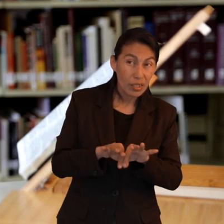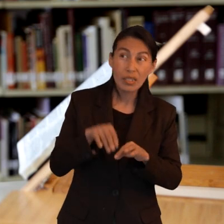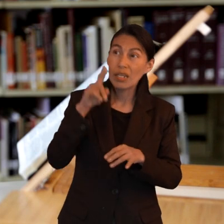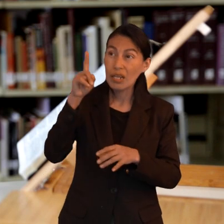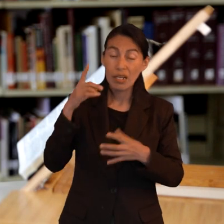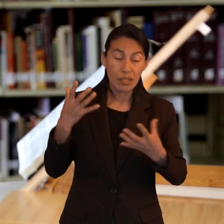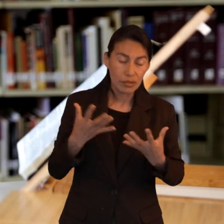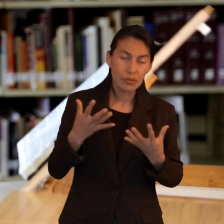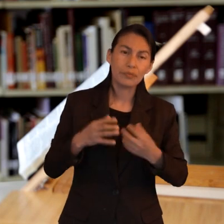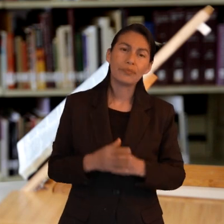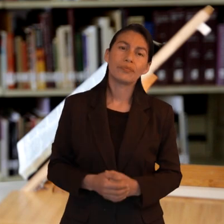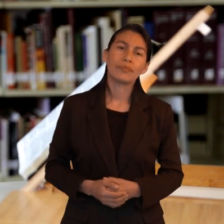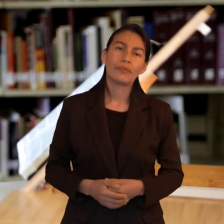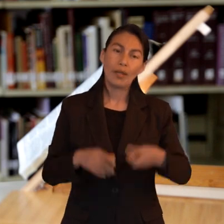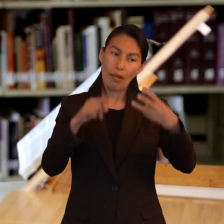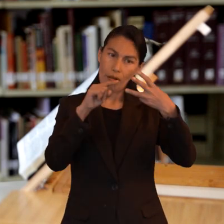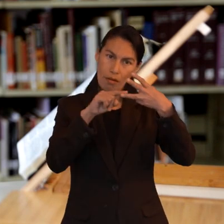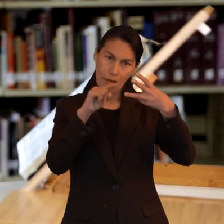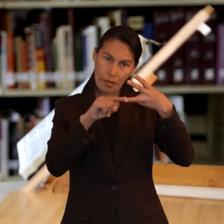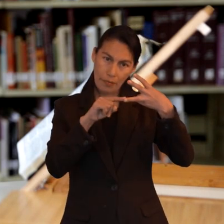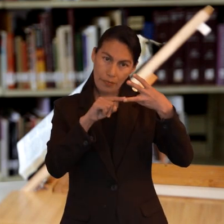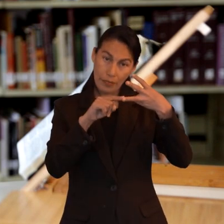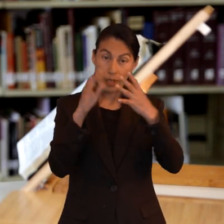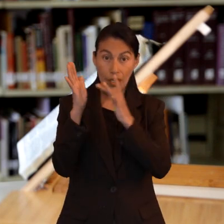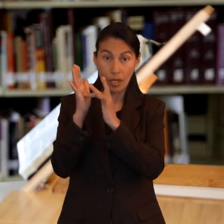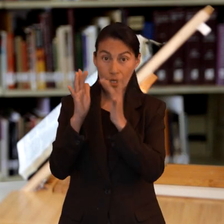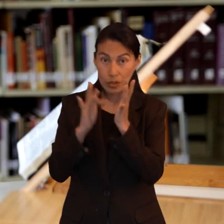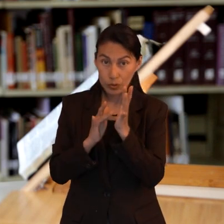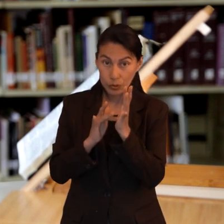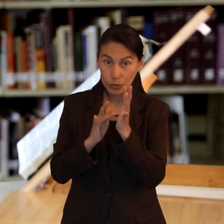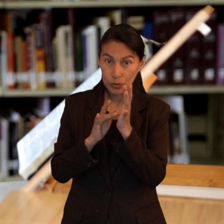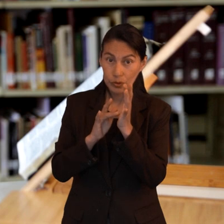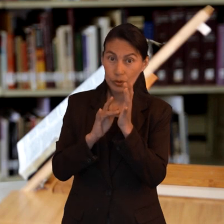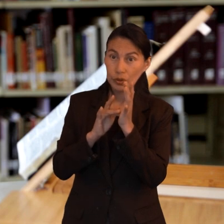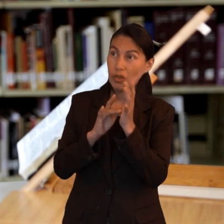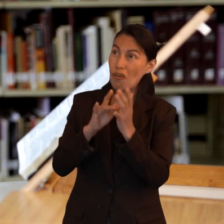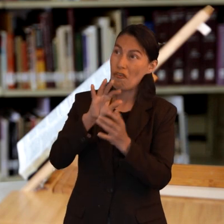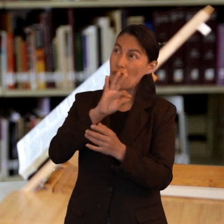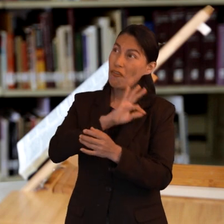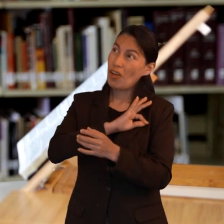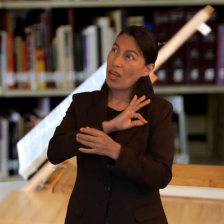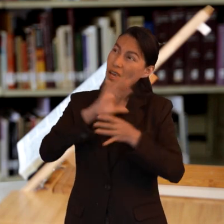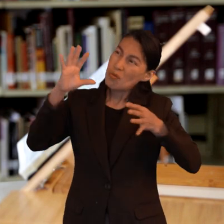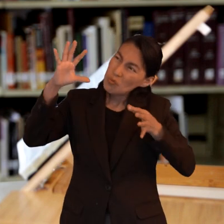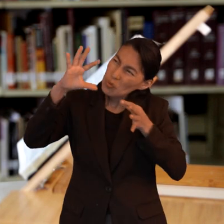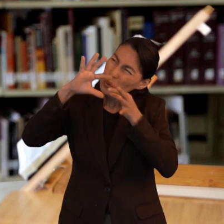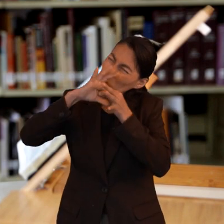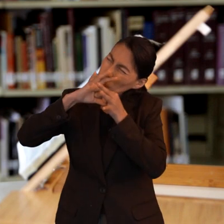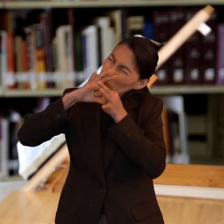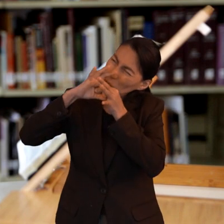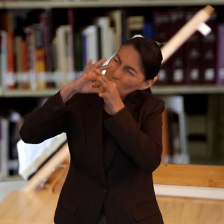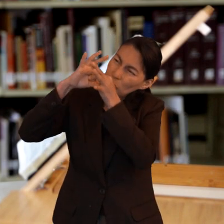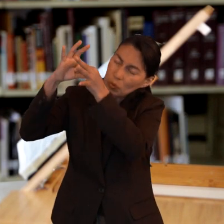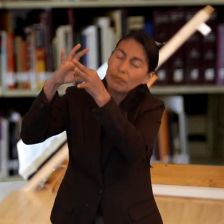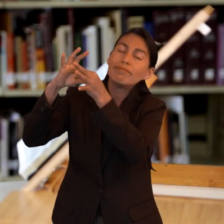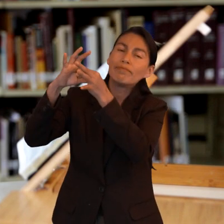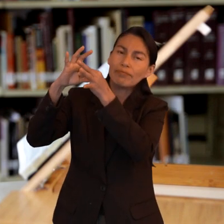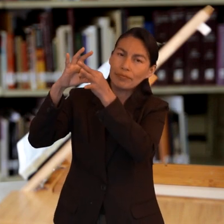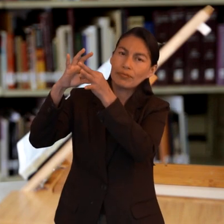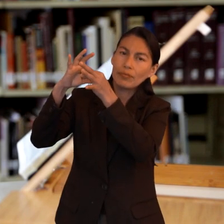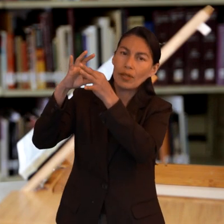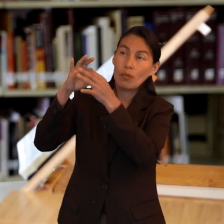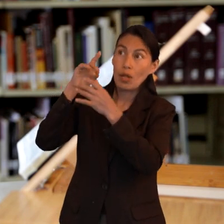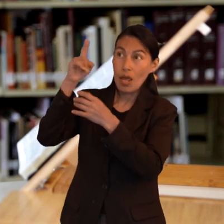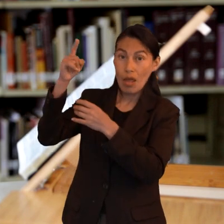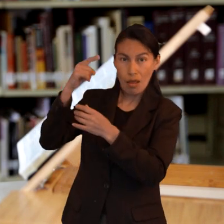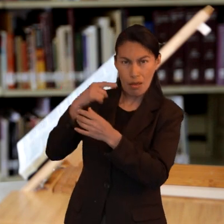y finalmente Jesús es la razón por la cual tenemos fe al ser uno con Dios expresó la